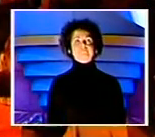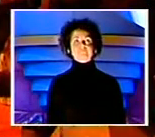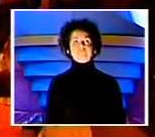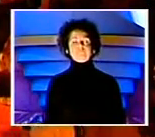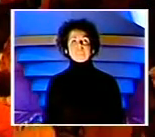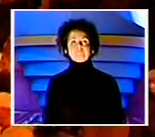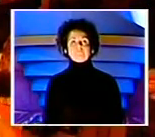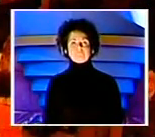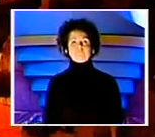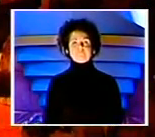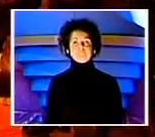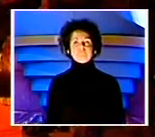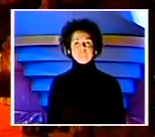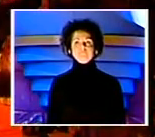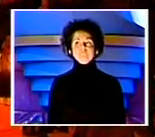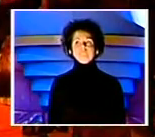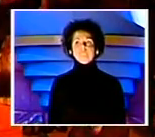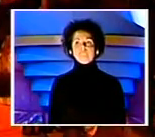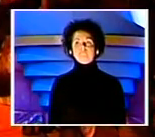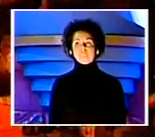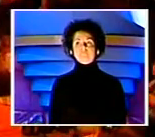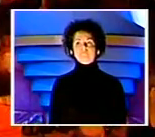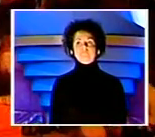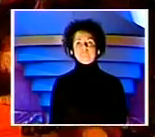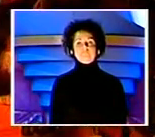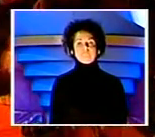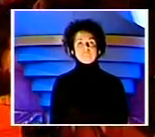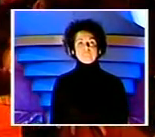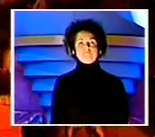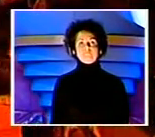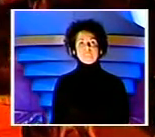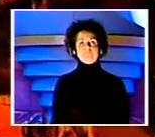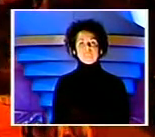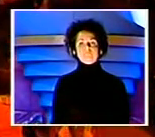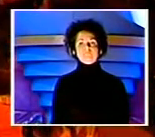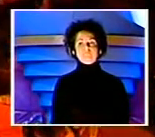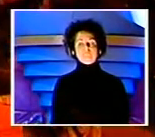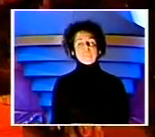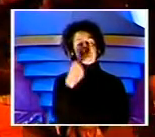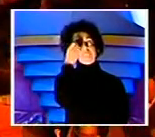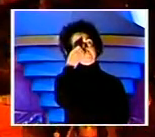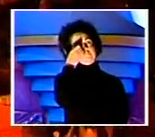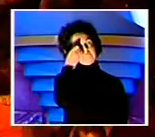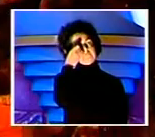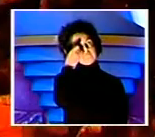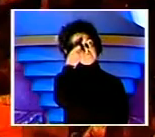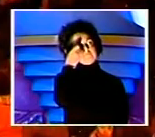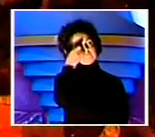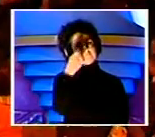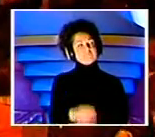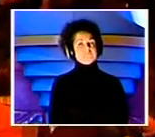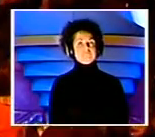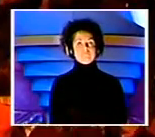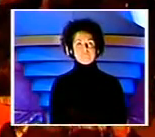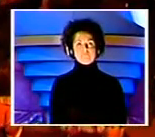títulos interminables de fantasía. Ahí se están preparando para el primer tema, que según han contado, será Seguridad para